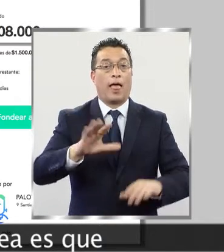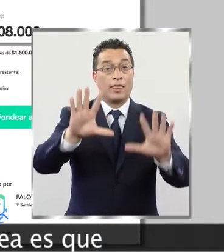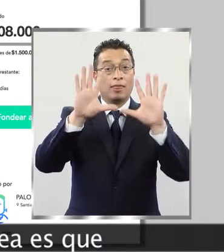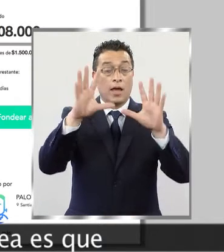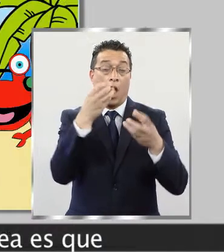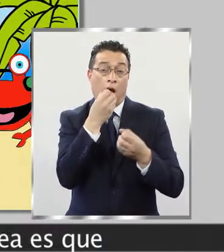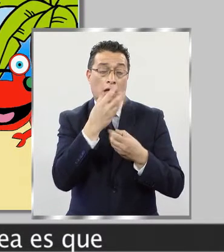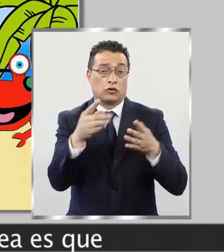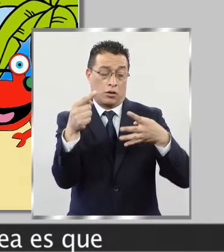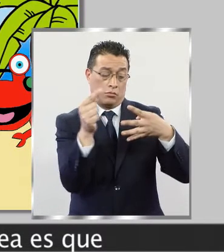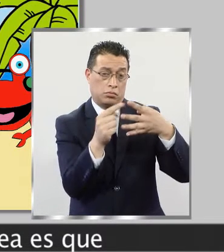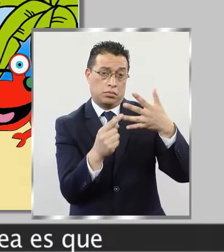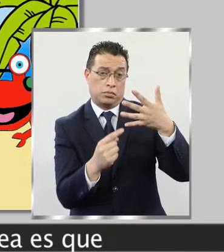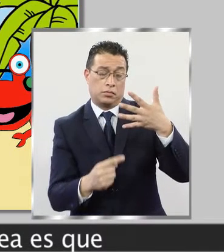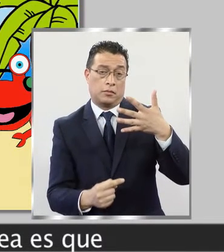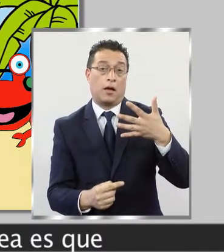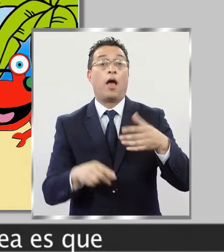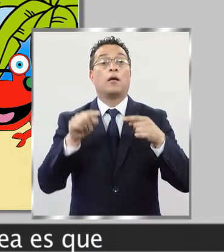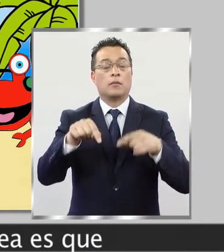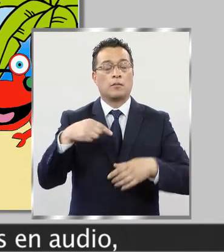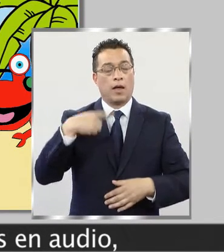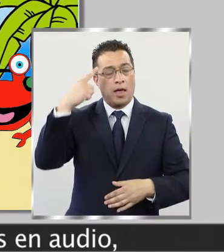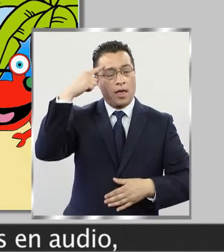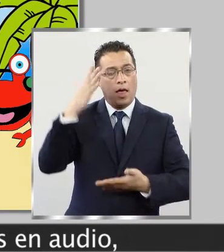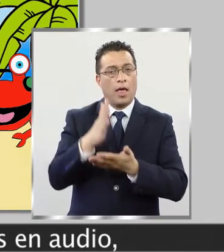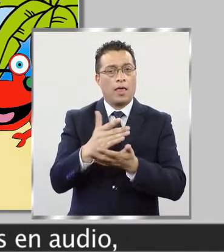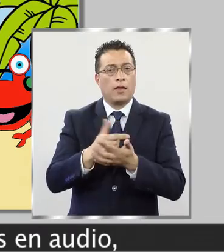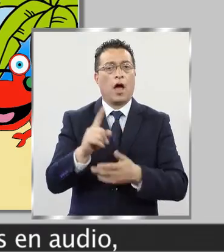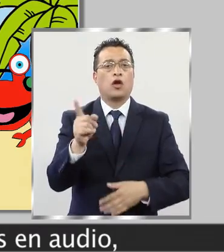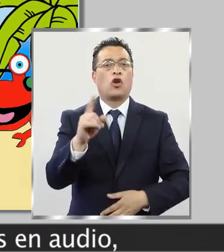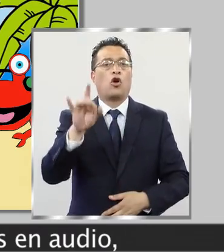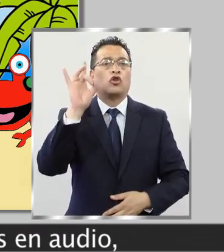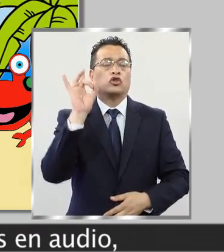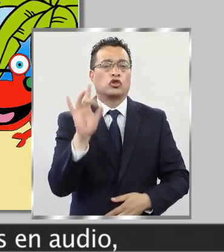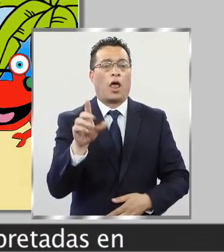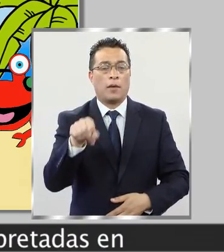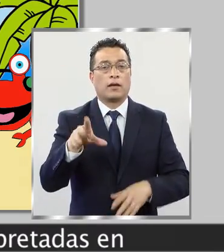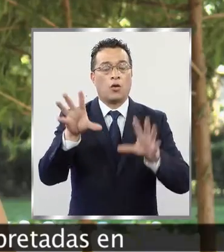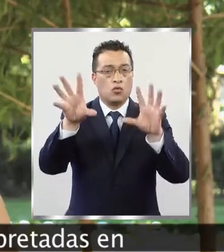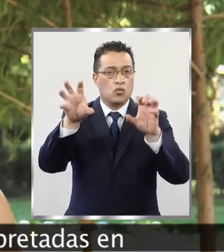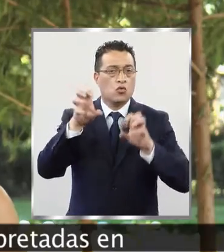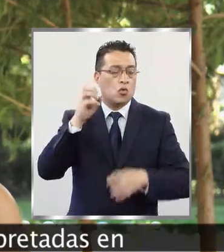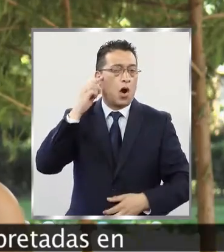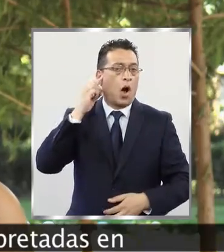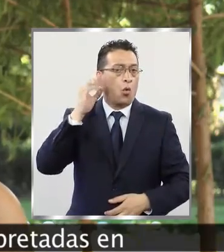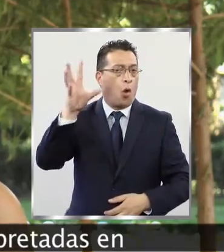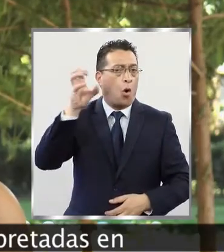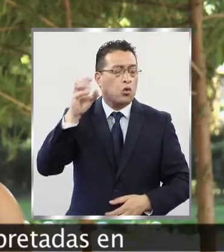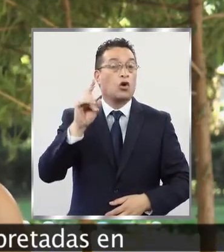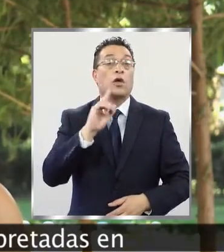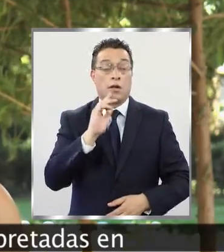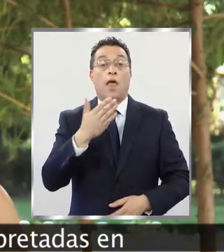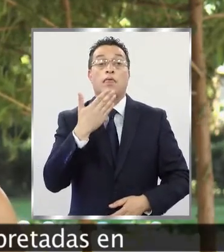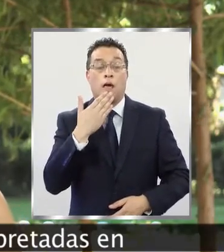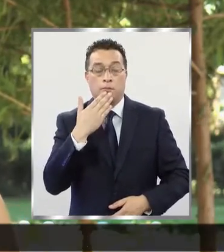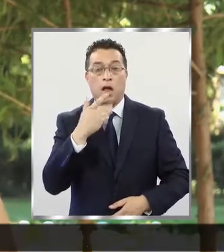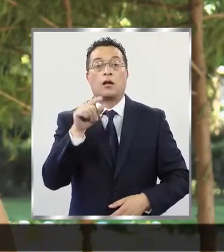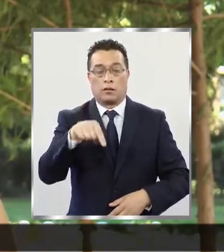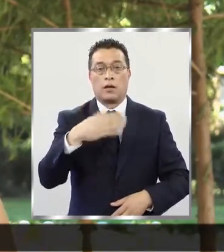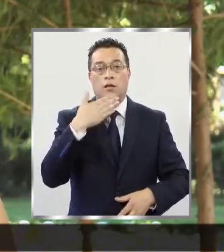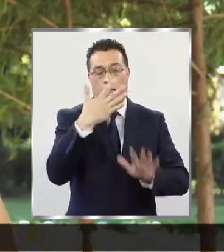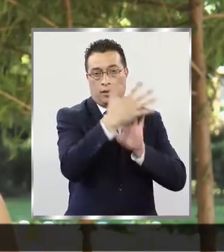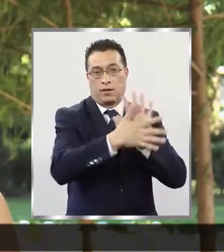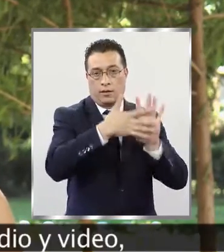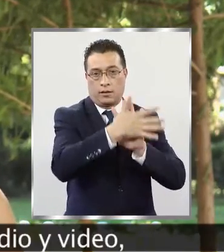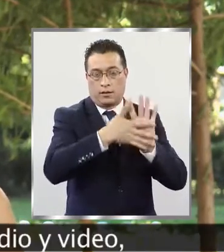canciones, pero nuestra idea es que no solamente sean grabadas en audio, sino que también sean interpretadas en